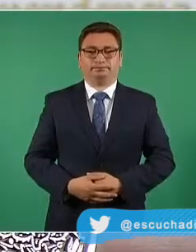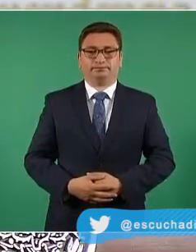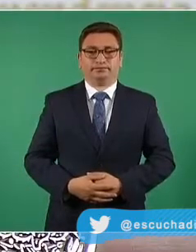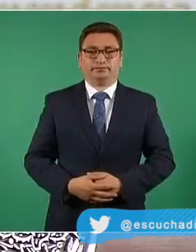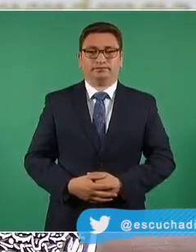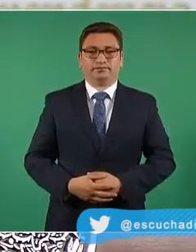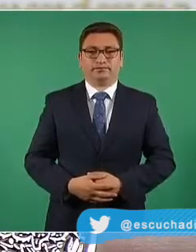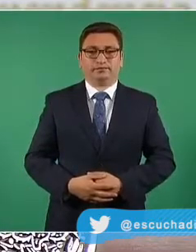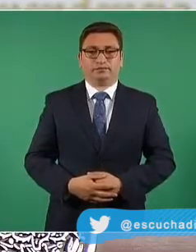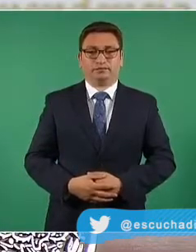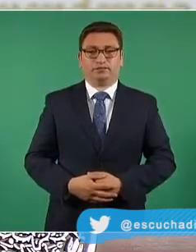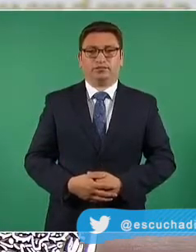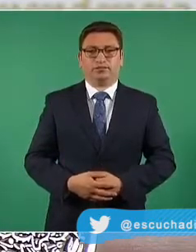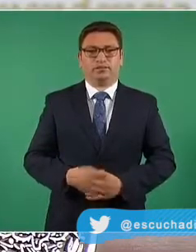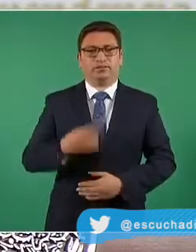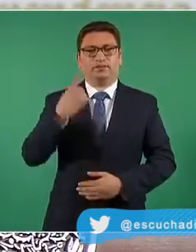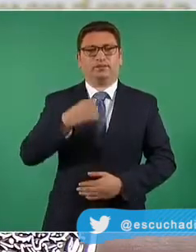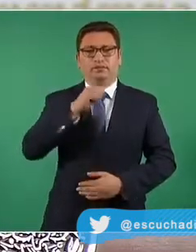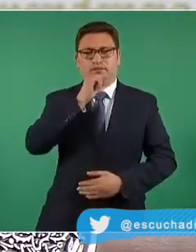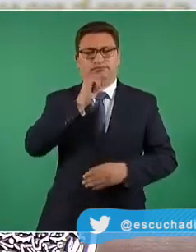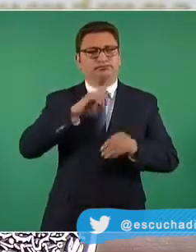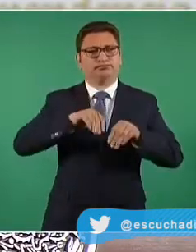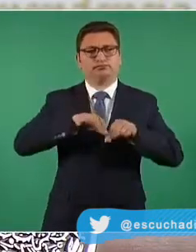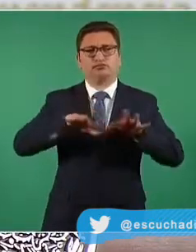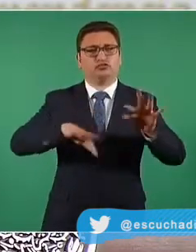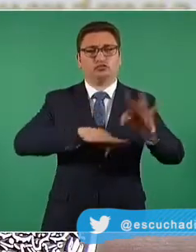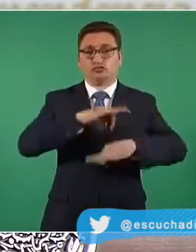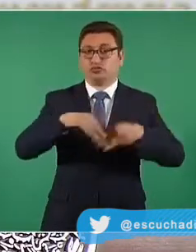por parte de la Marina y la Sedena.